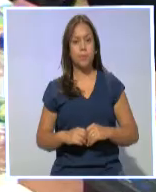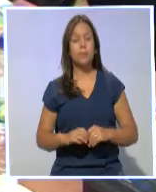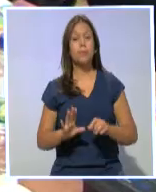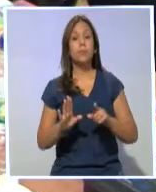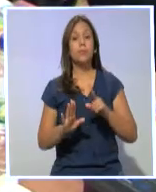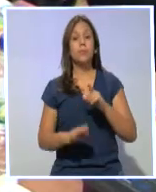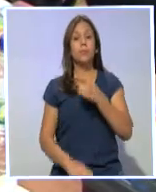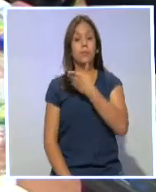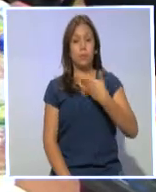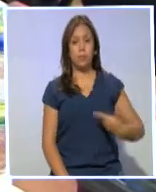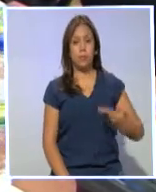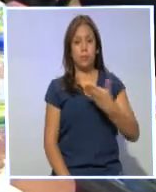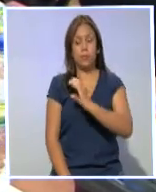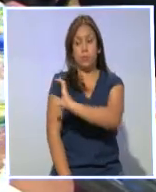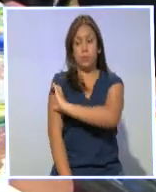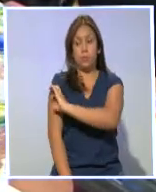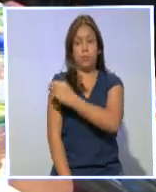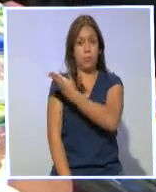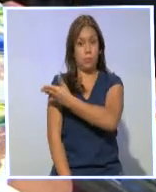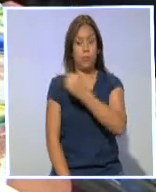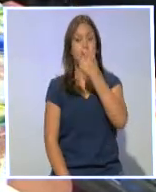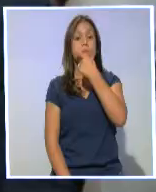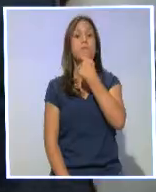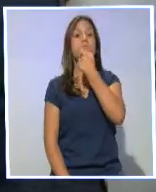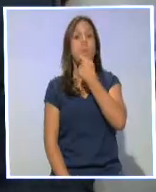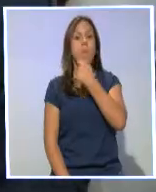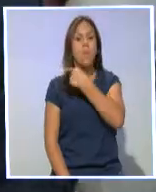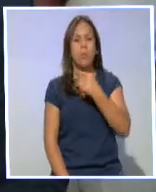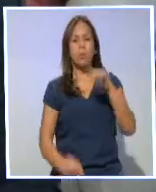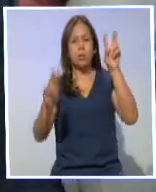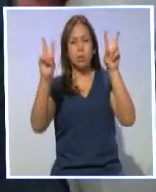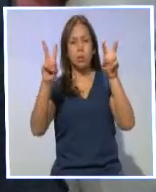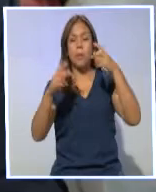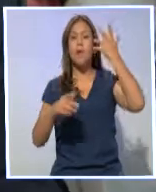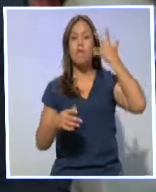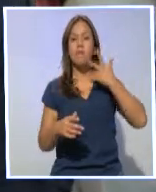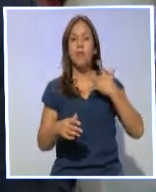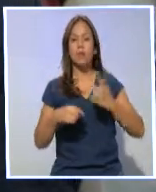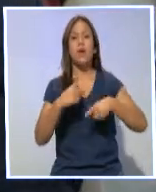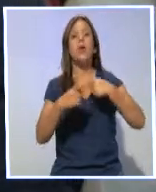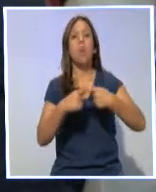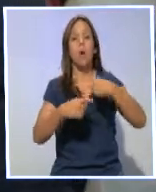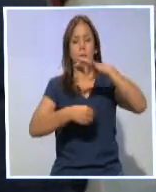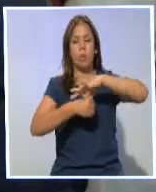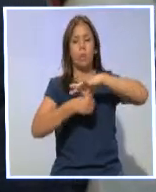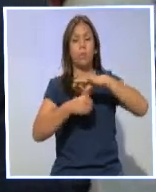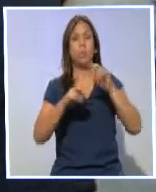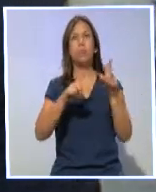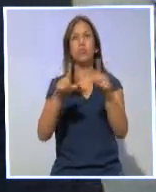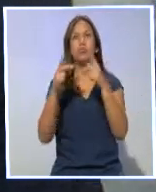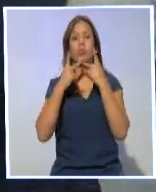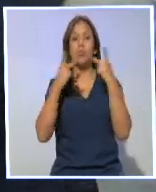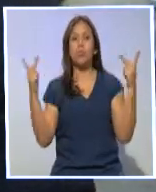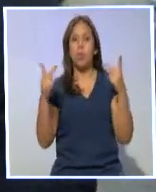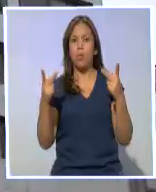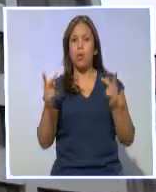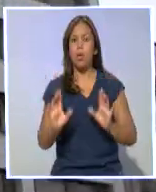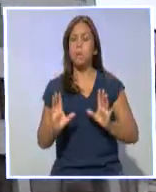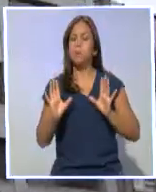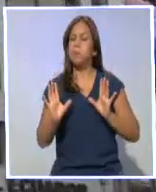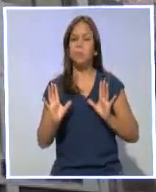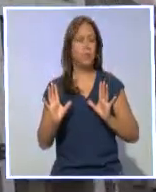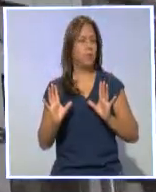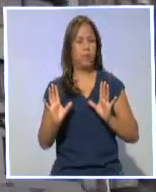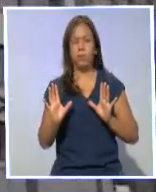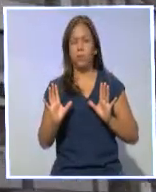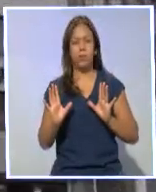el titular del Consejo Nacional Electoral, Juan Pablo Pozo, hablar de una fecha estimada para la consulta popular y referéndum es aún